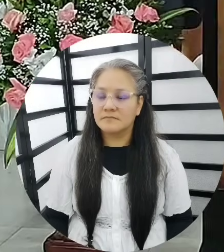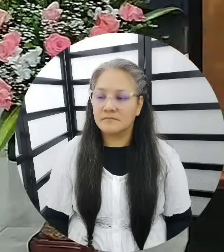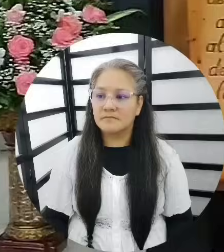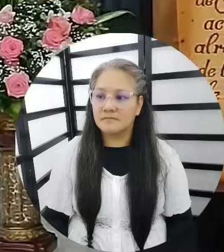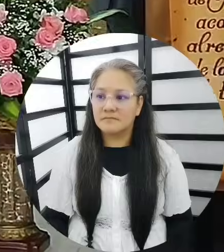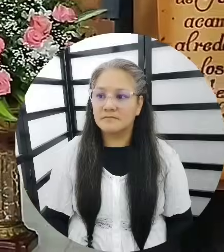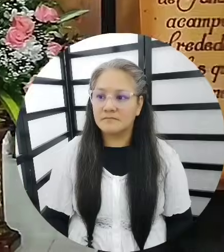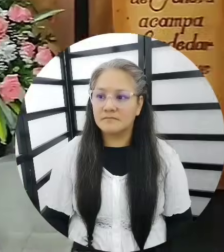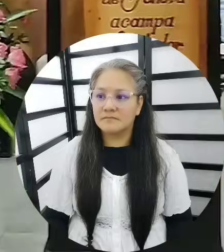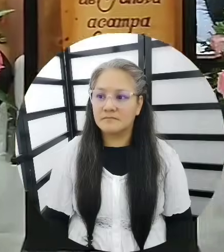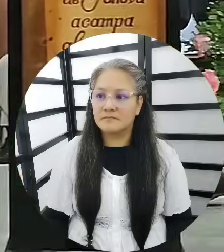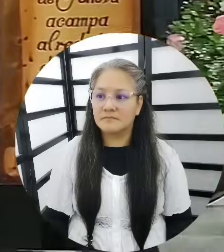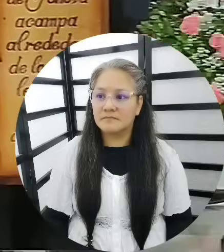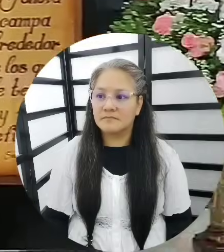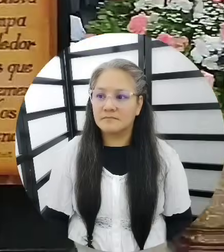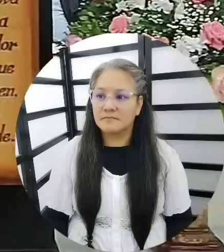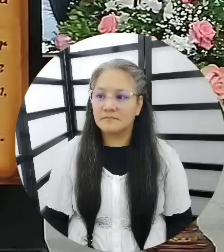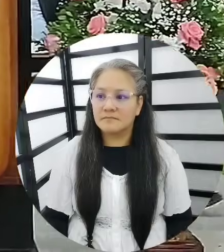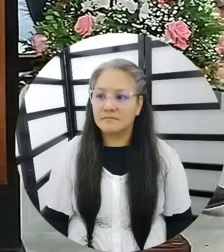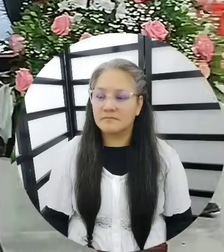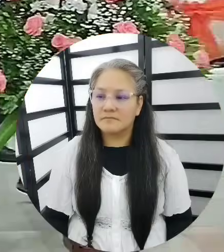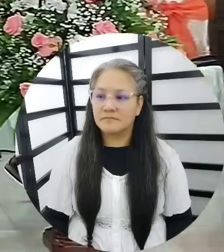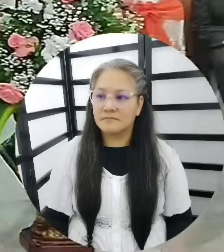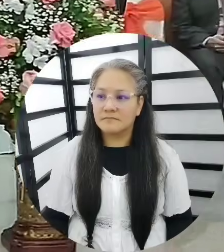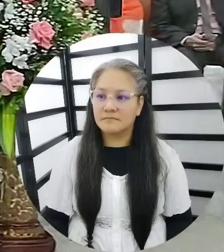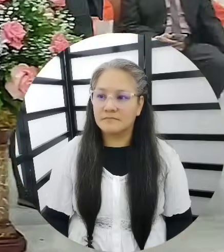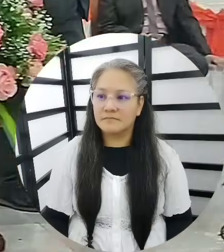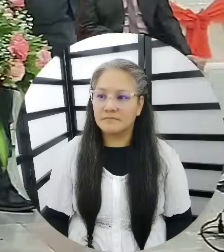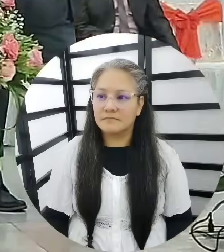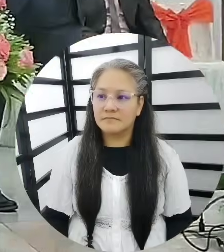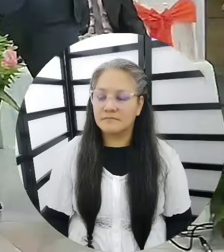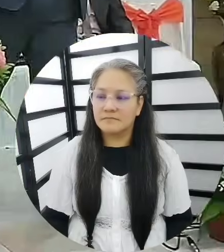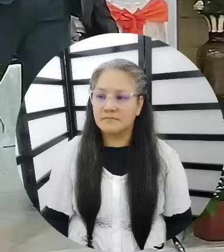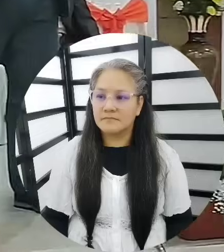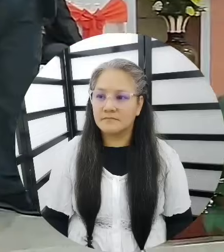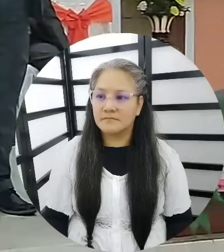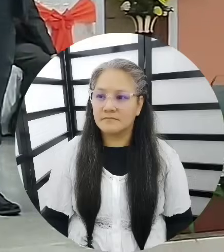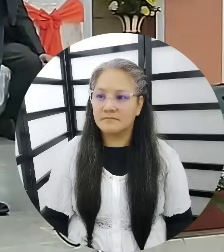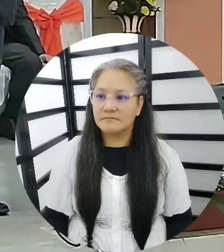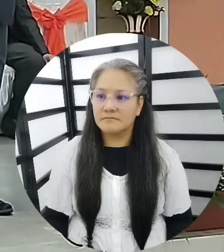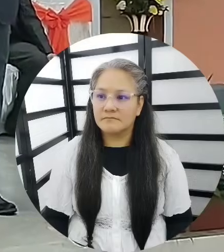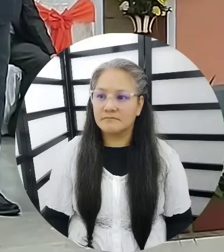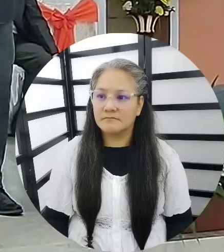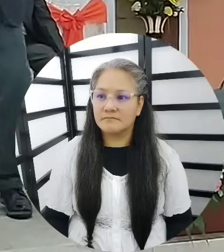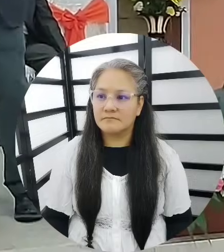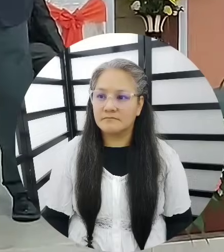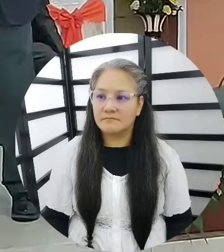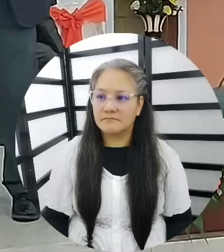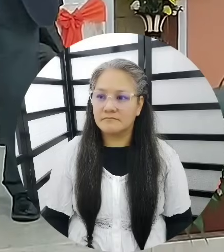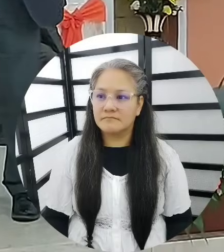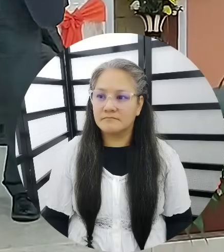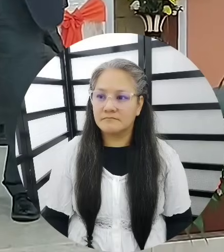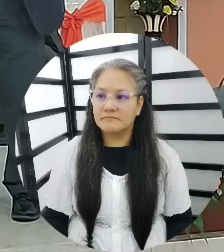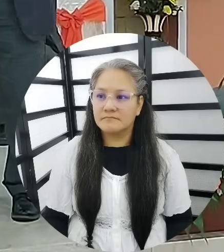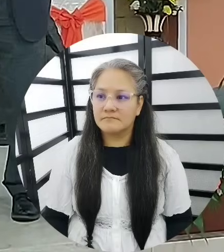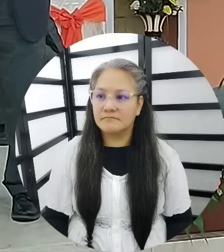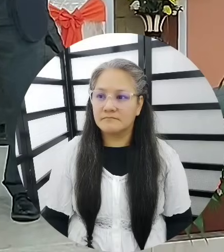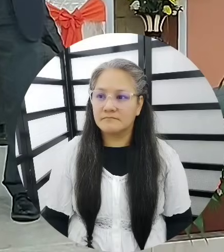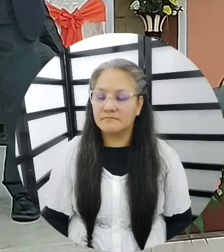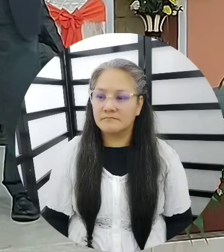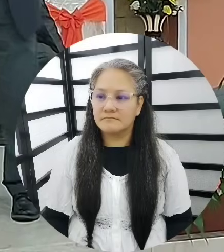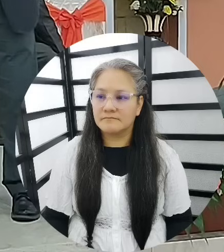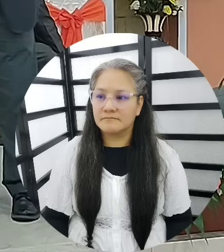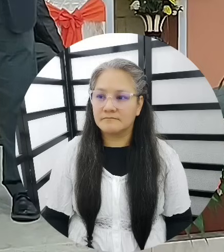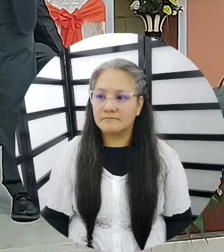palabra, aleluya, que sale de mí, le envío a cumplir un propósito y no vuelve atrás